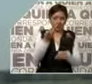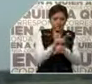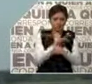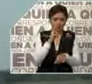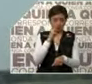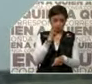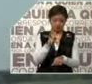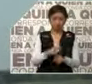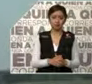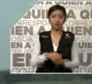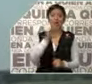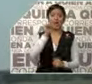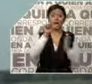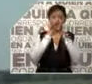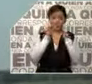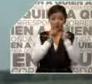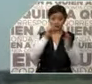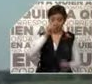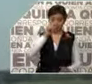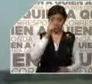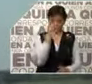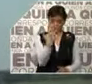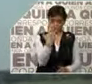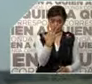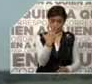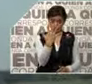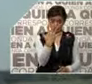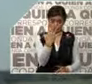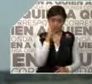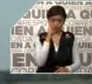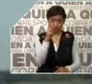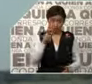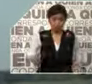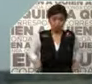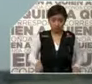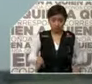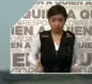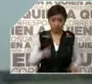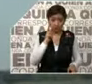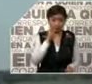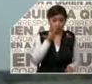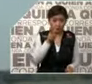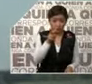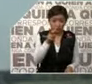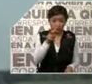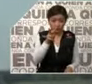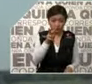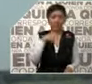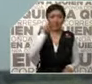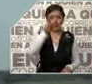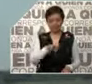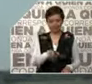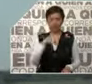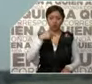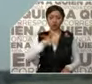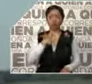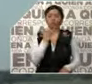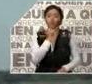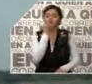que el artículo 75 de la ley de... Miren, ahí aquí está. Estamos viendo la... Miren, la... nos confundimos creo un poco. Una cosa es que